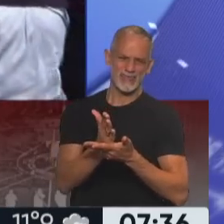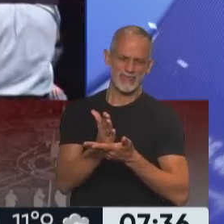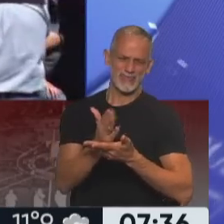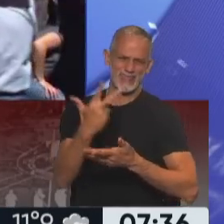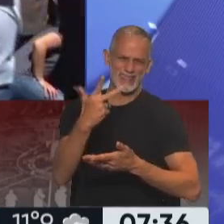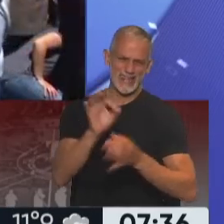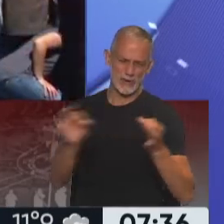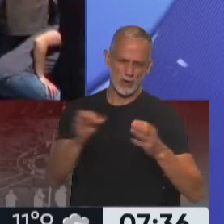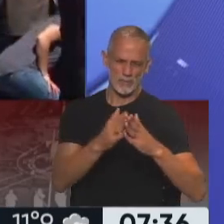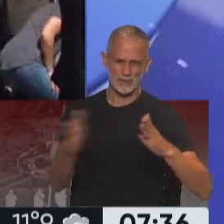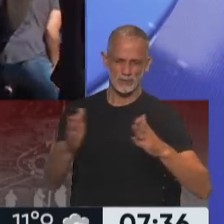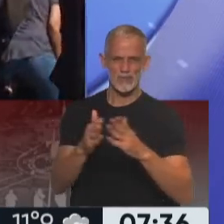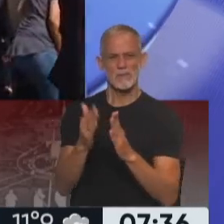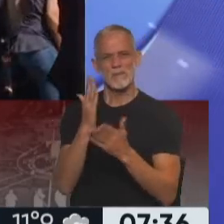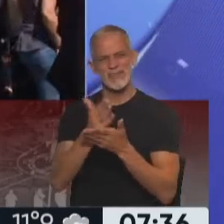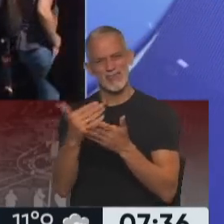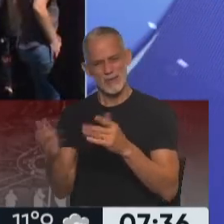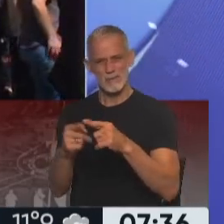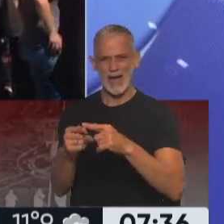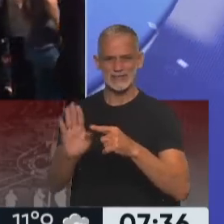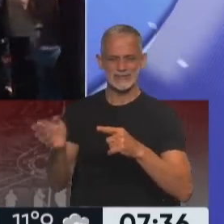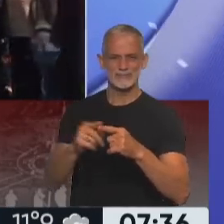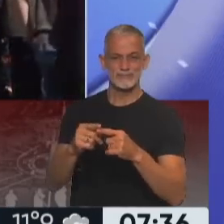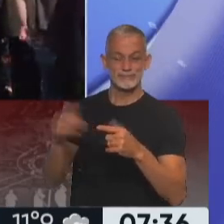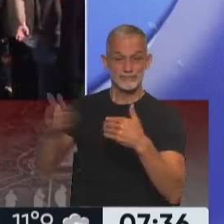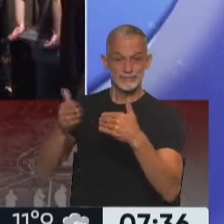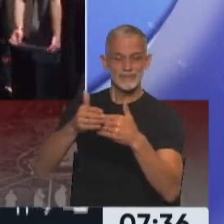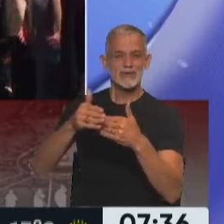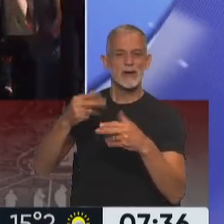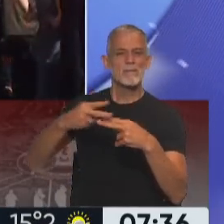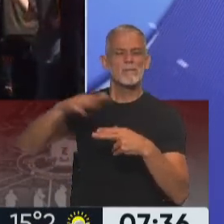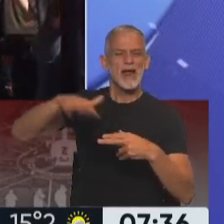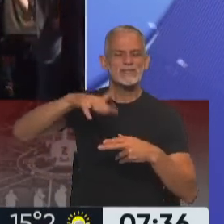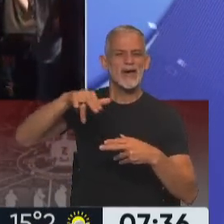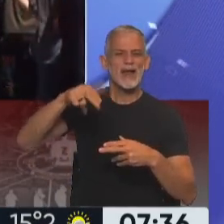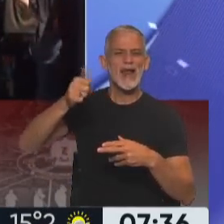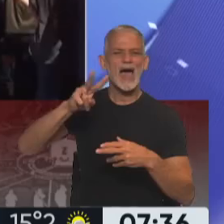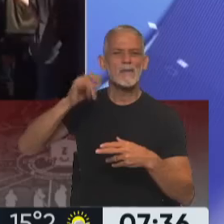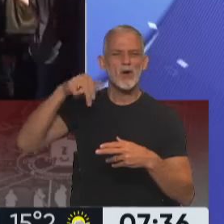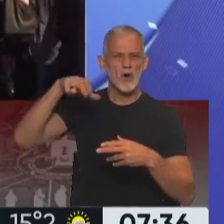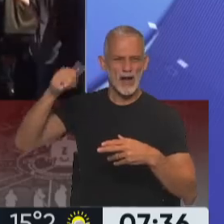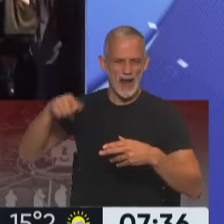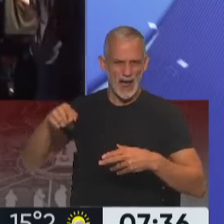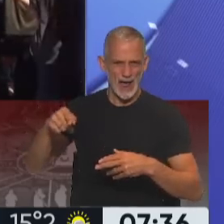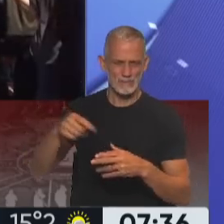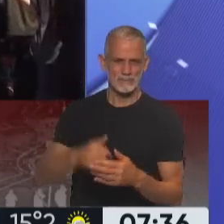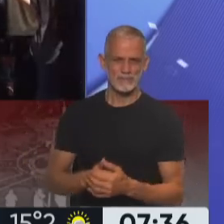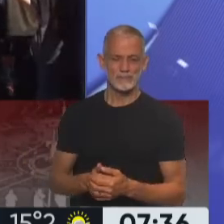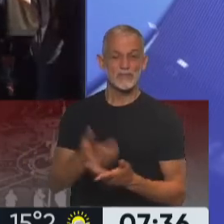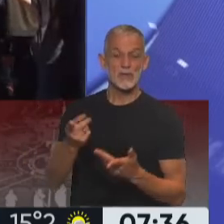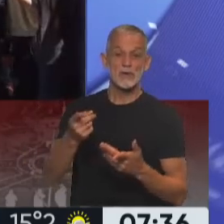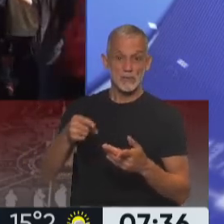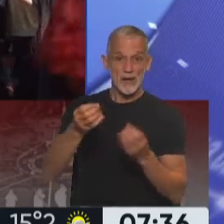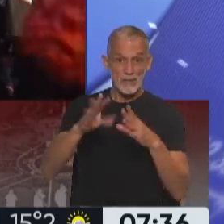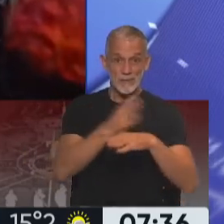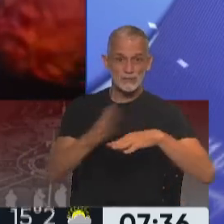¿no? Sí. Un poco Ahí más de la estaríamos mitad del camino ya, cerca de ya Piazza atravesó este Papa Navona. Móvil. Estamos a unas Claro. 4 cuadras de Piazza Navona. Una ceremonia que